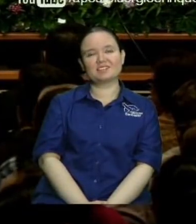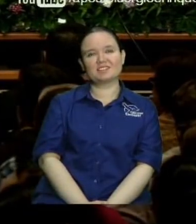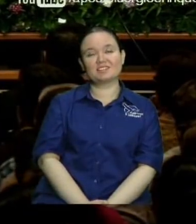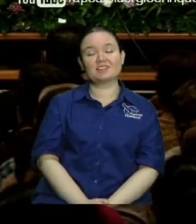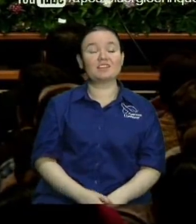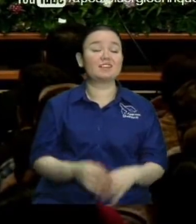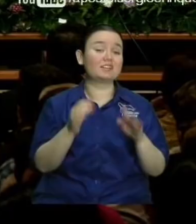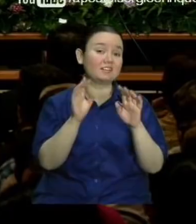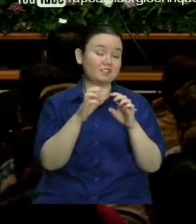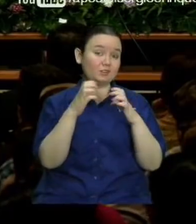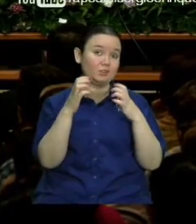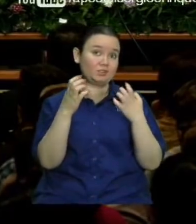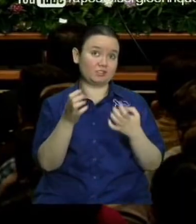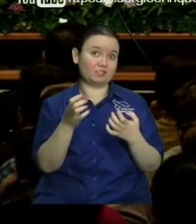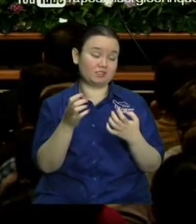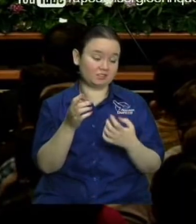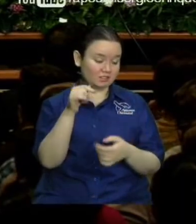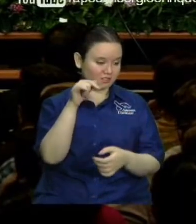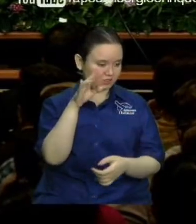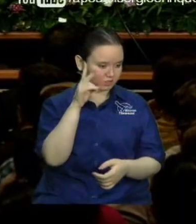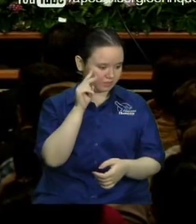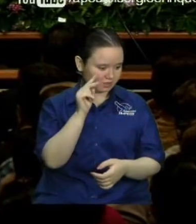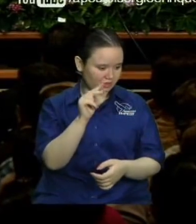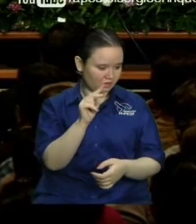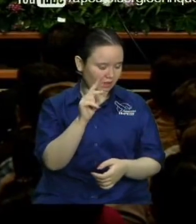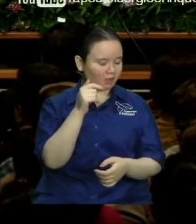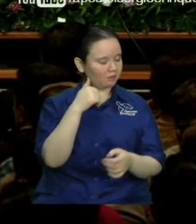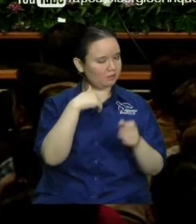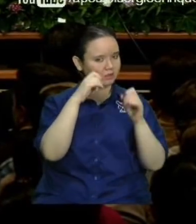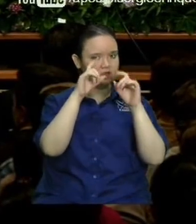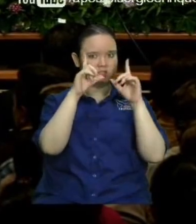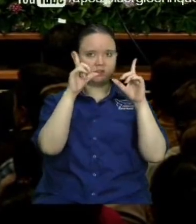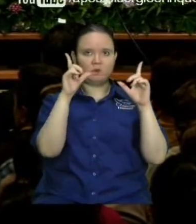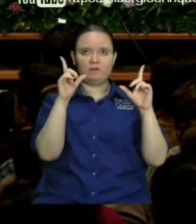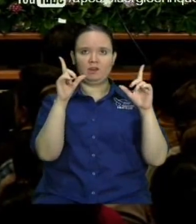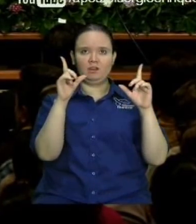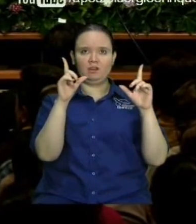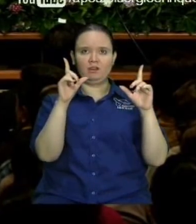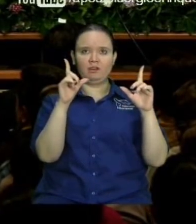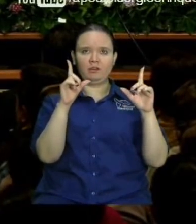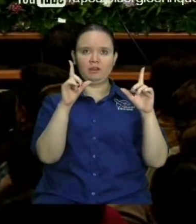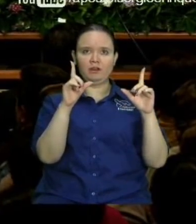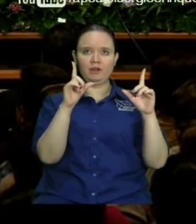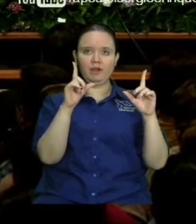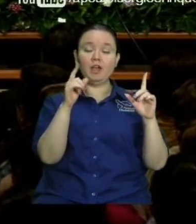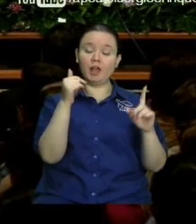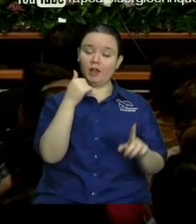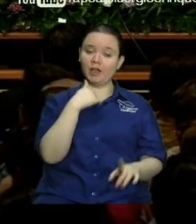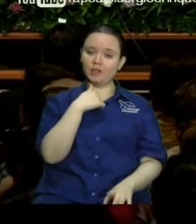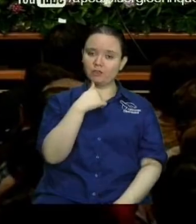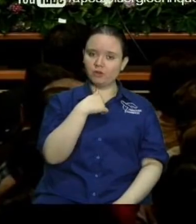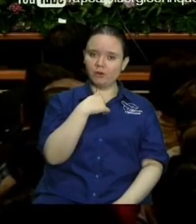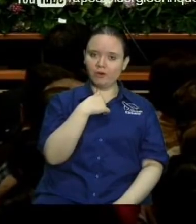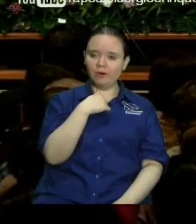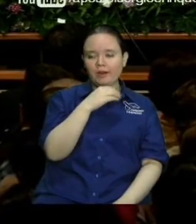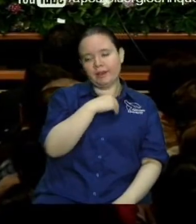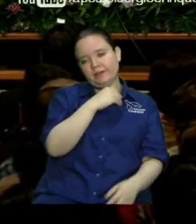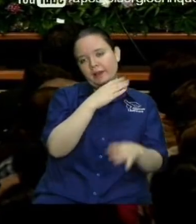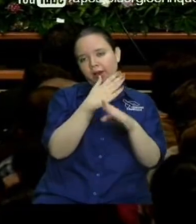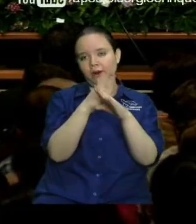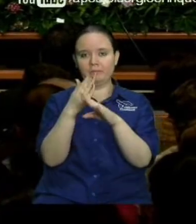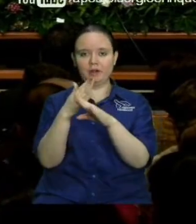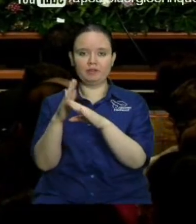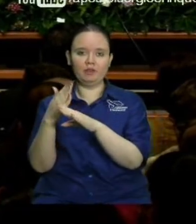Y entonces él recogió esta maravilla. Fíjate. Y que yo pues quisiera compartirte